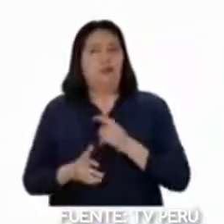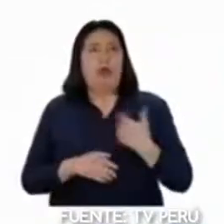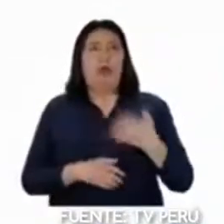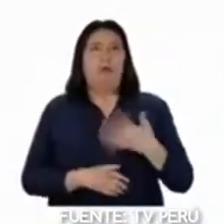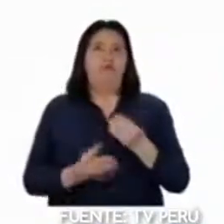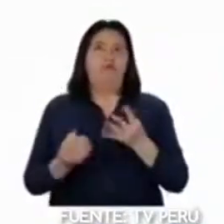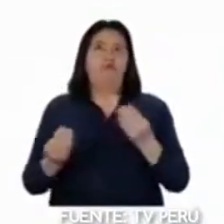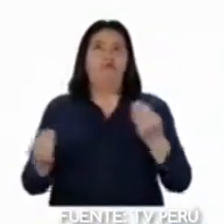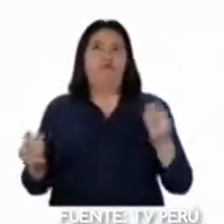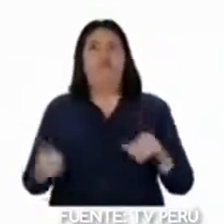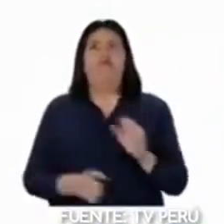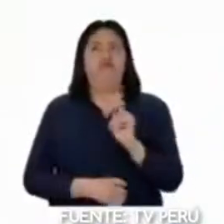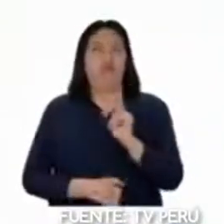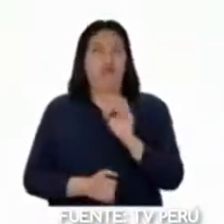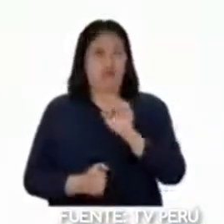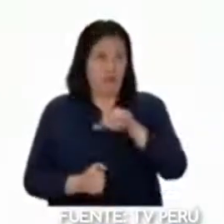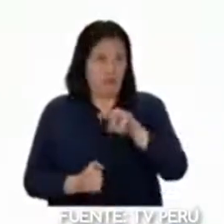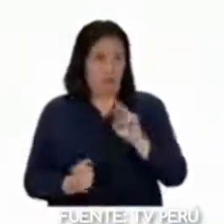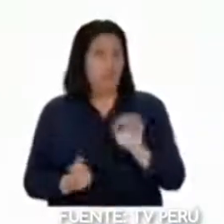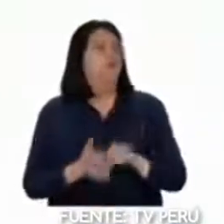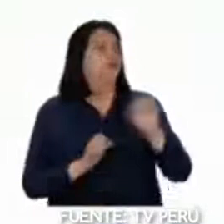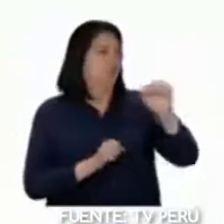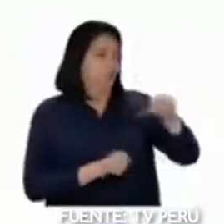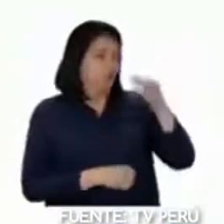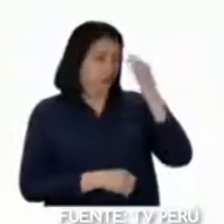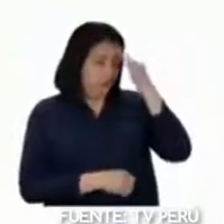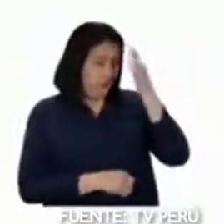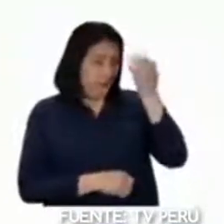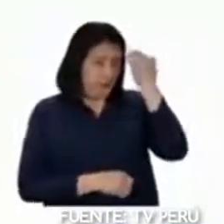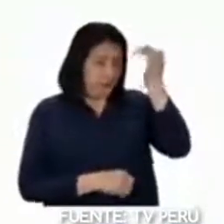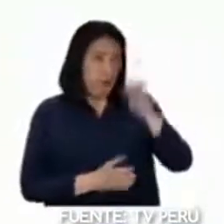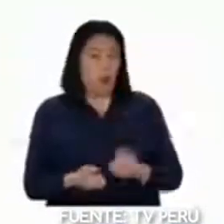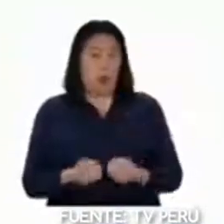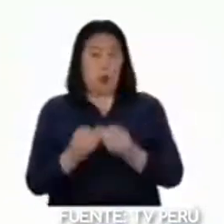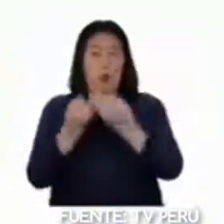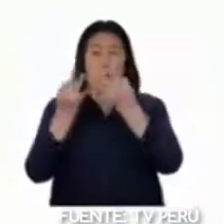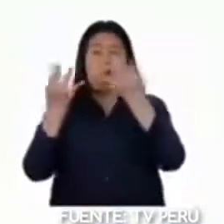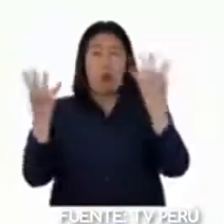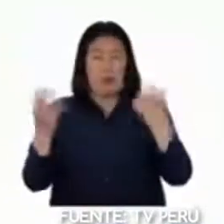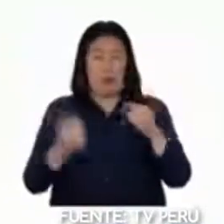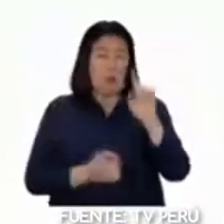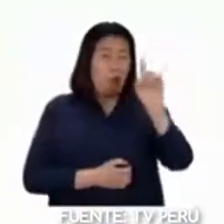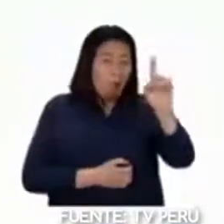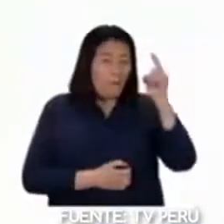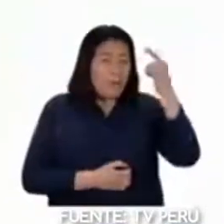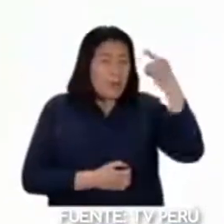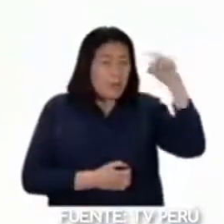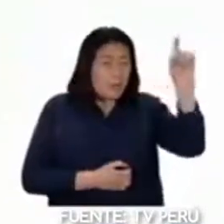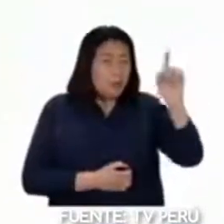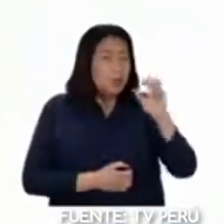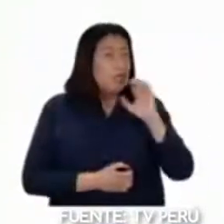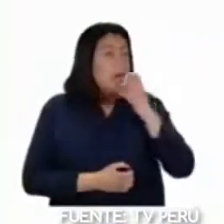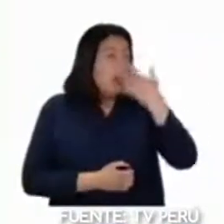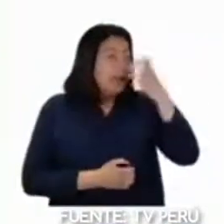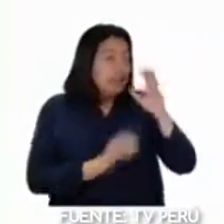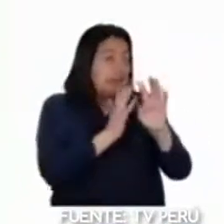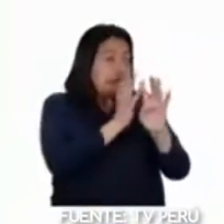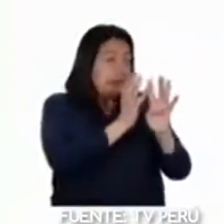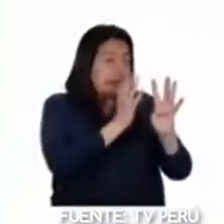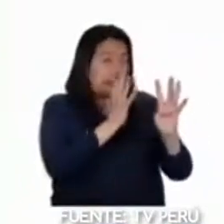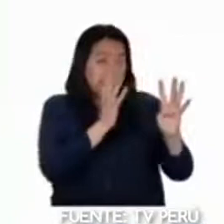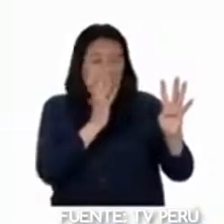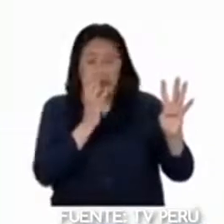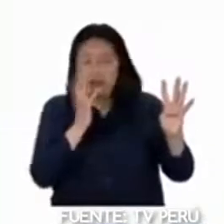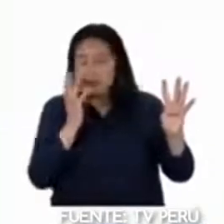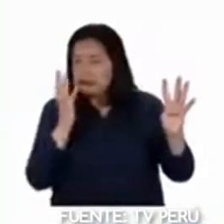un montón de kilómetros. Exacto. Para que tengas una idea de cuánto es 1 millón de manzanas, si colocas a estas